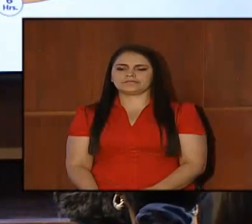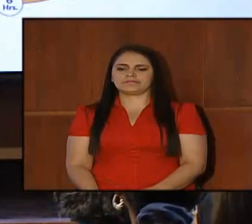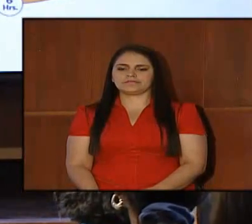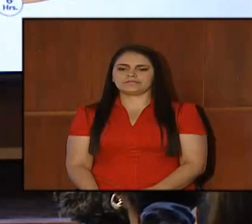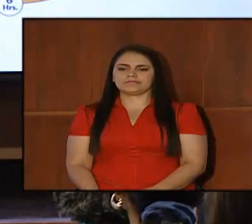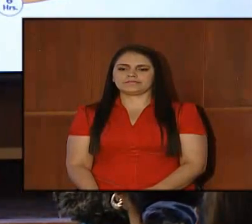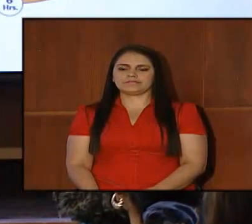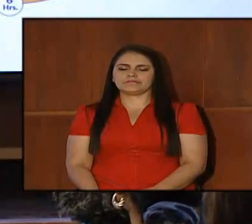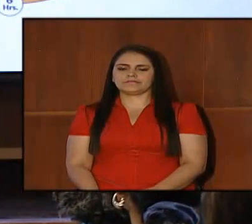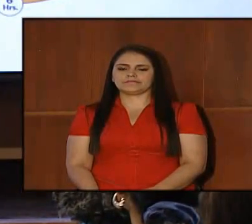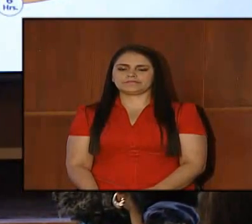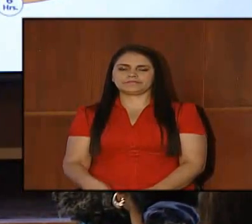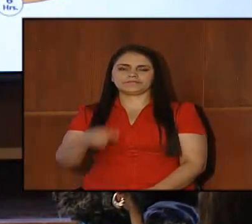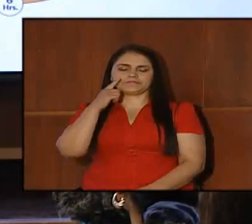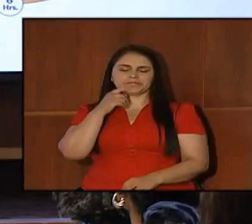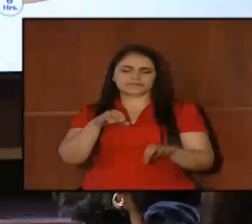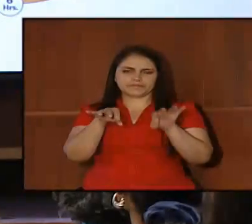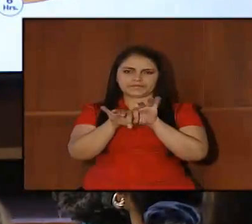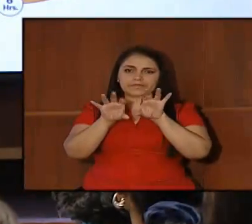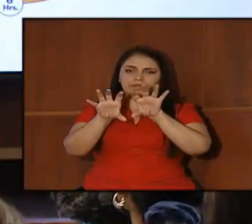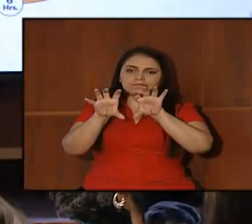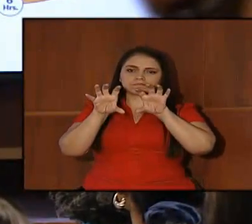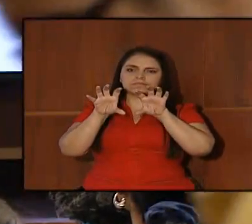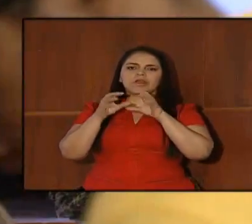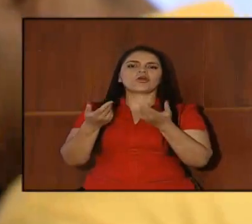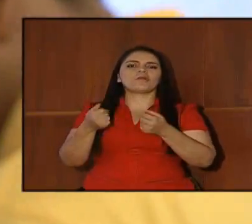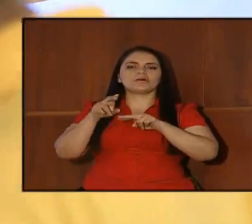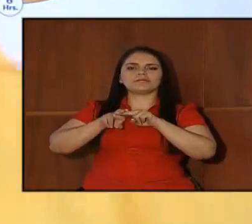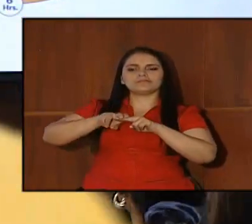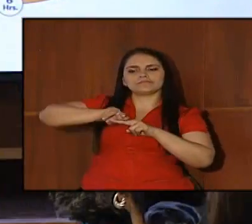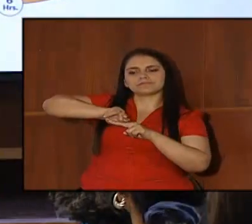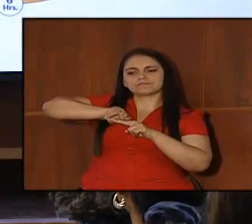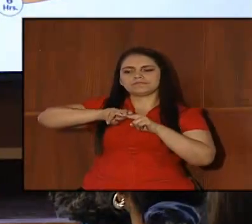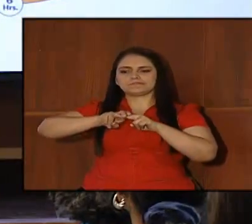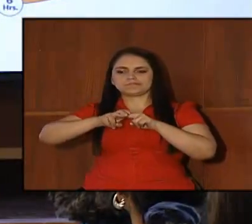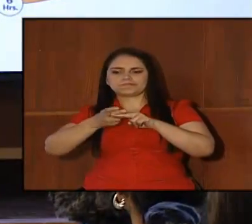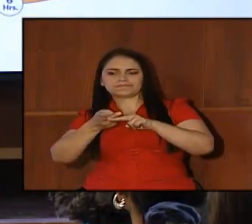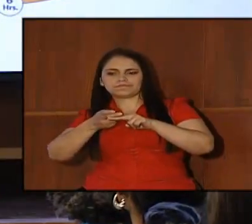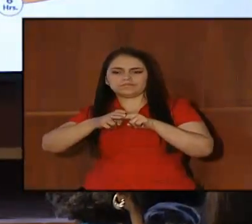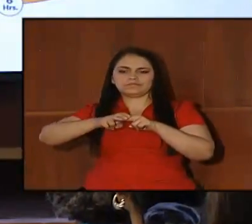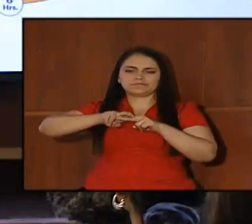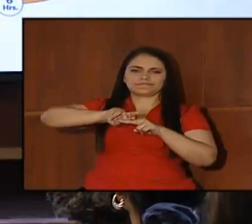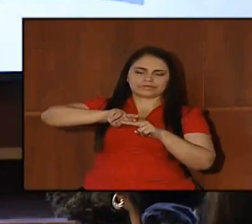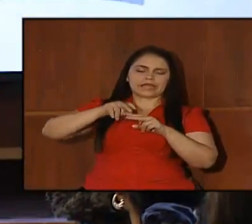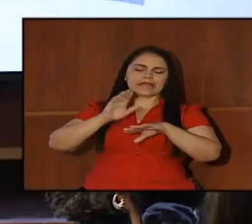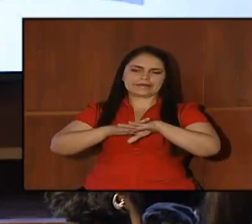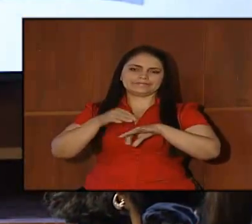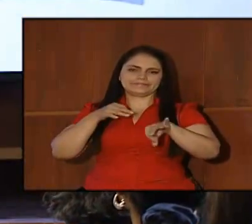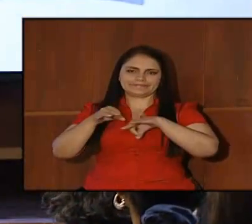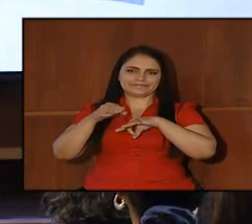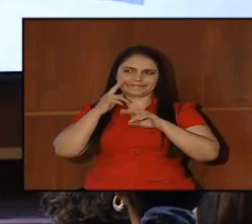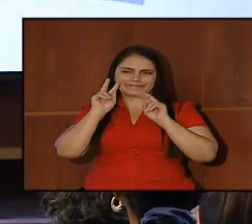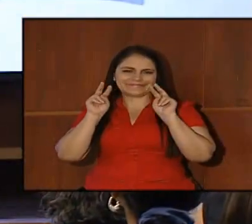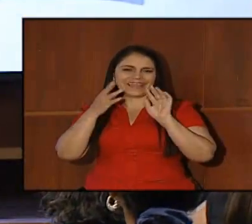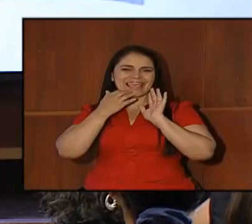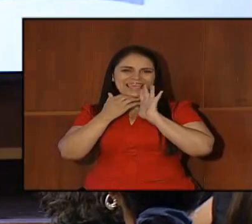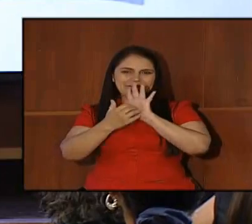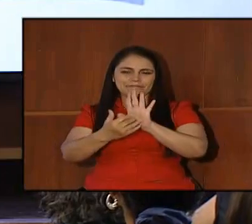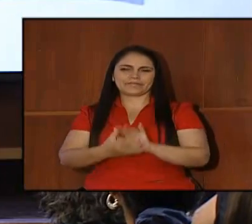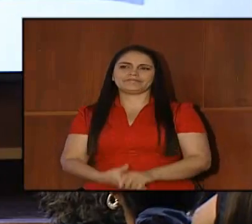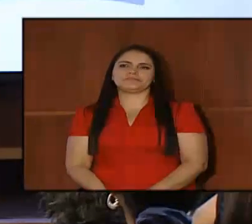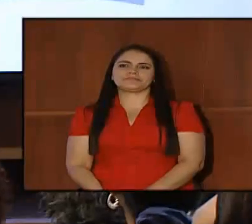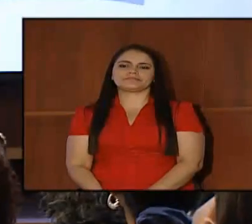entonces la cadera, levantarla cada 15 minutos, pues como acabamos de ver. Bueno,